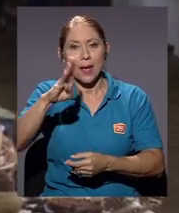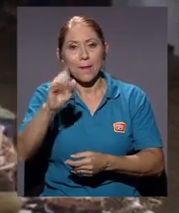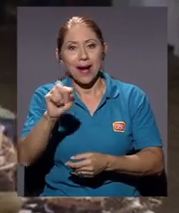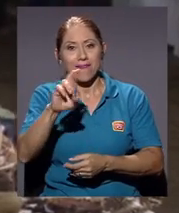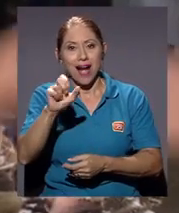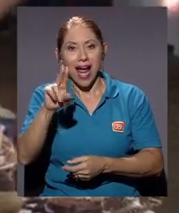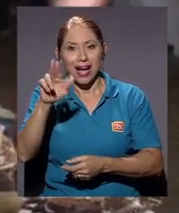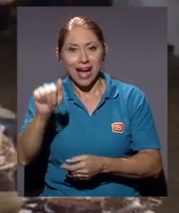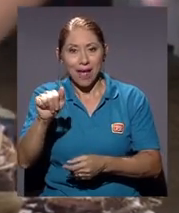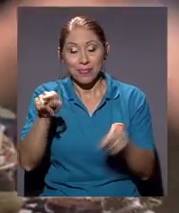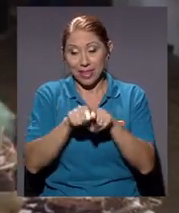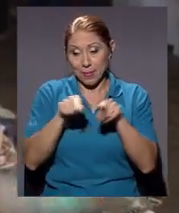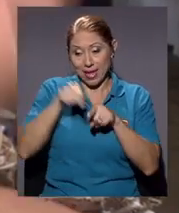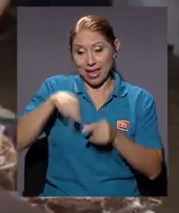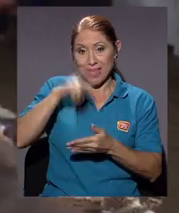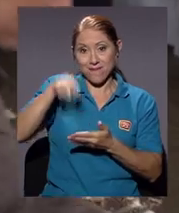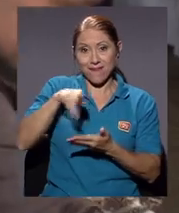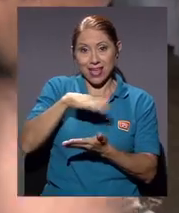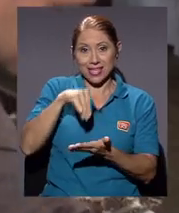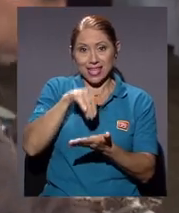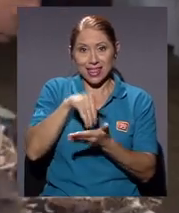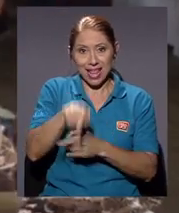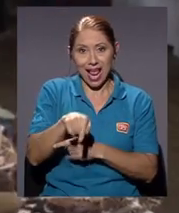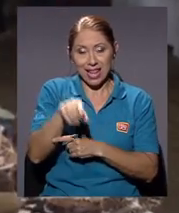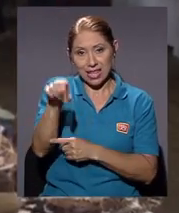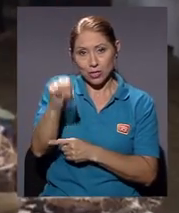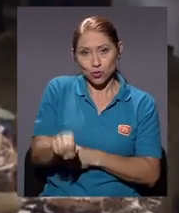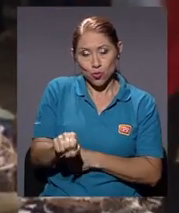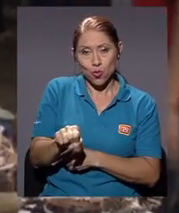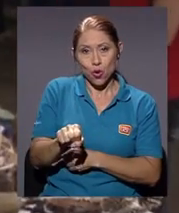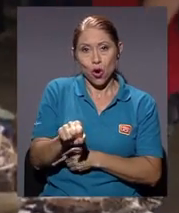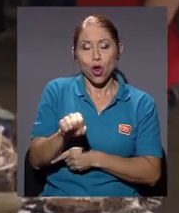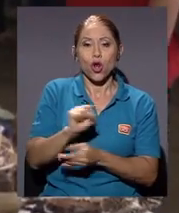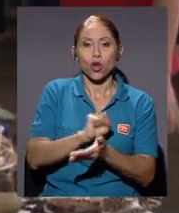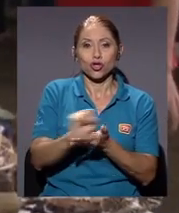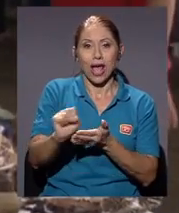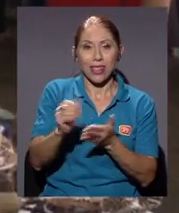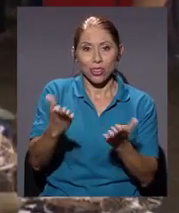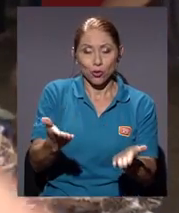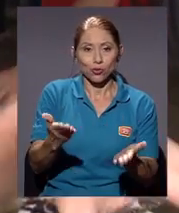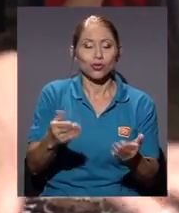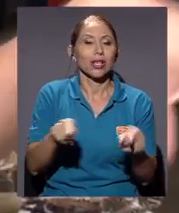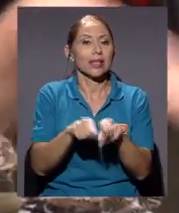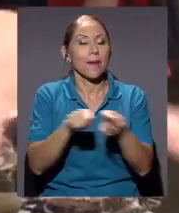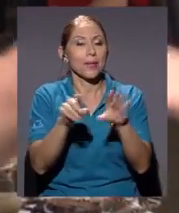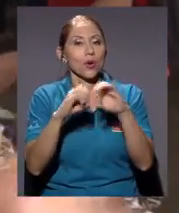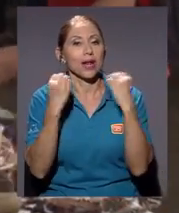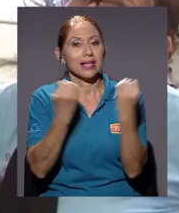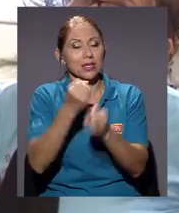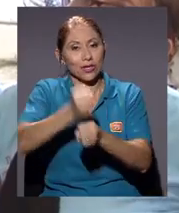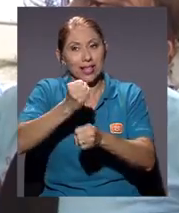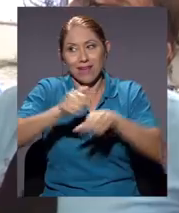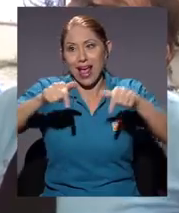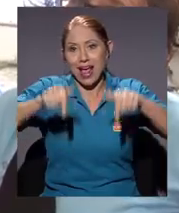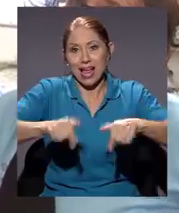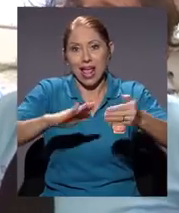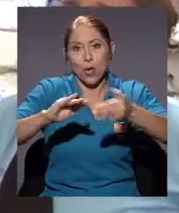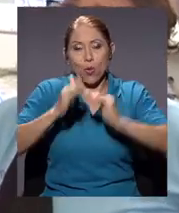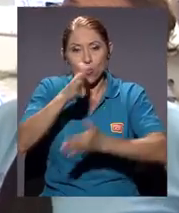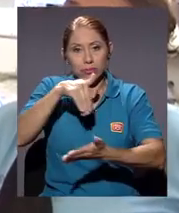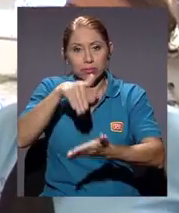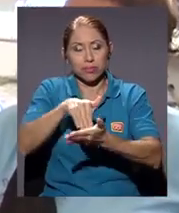Barranca, organizaciones aquí del Valle Central, de la parte sur de Los Santos, y organizaciones que trabajan también aquí en el área